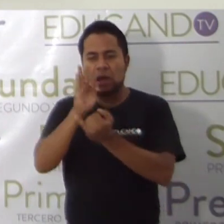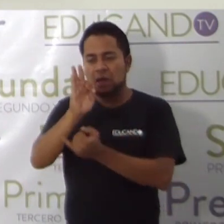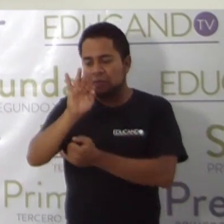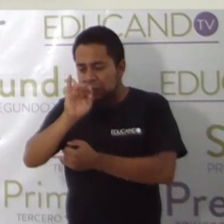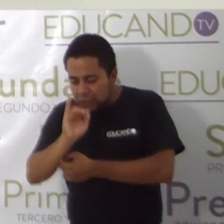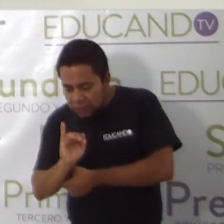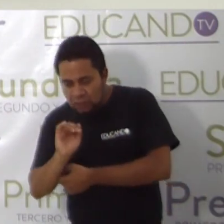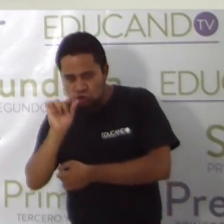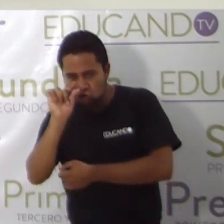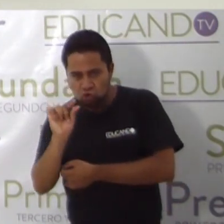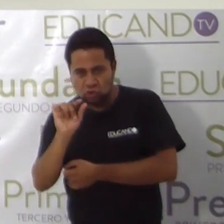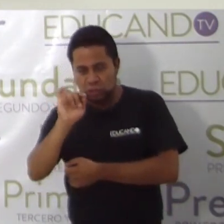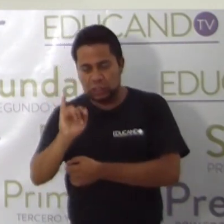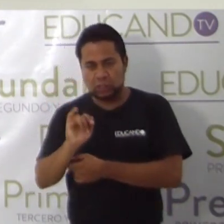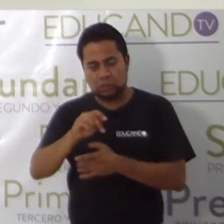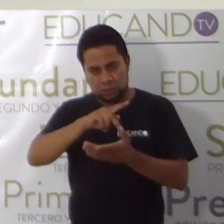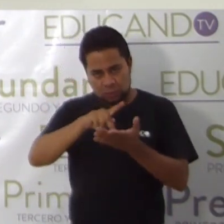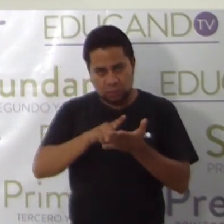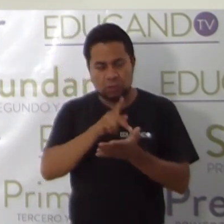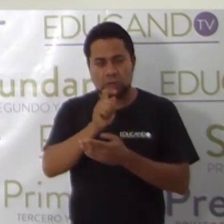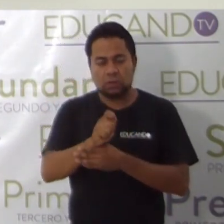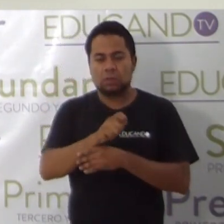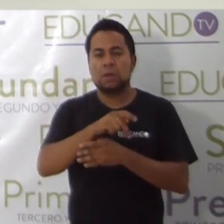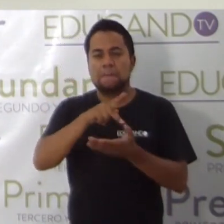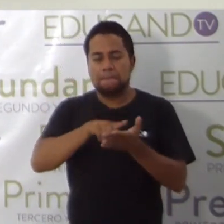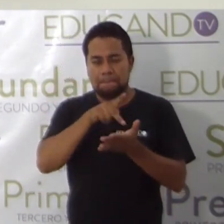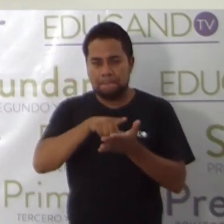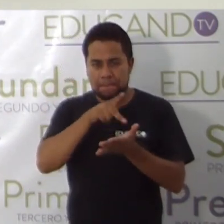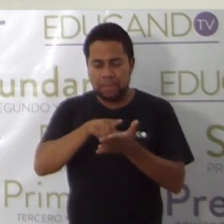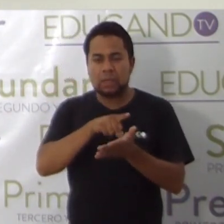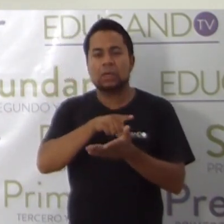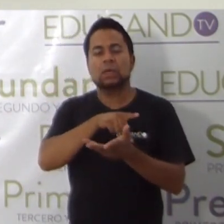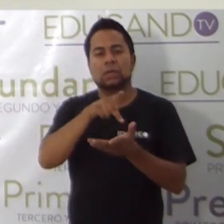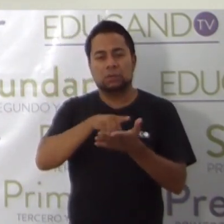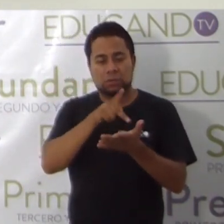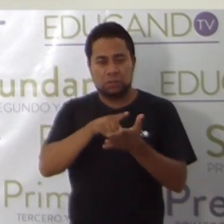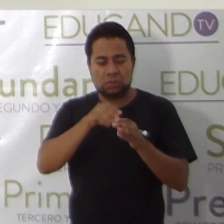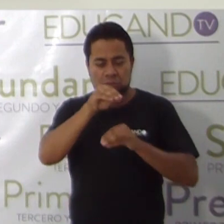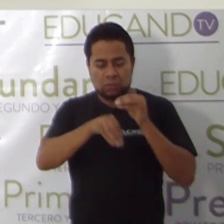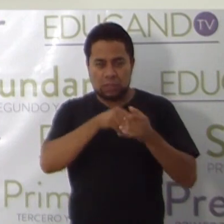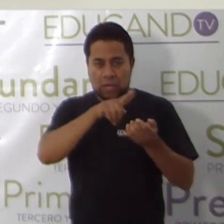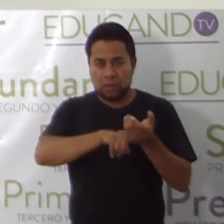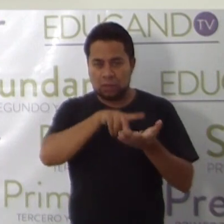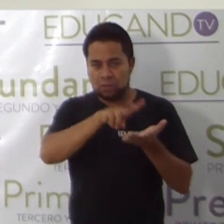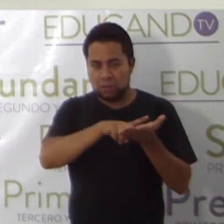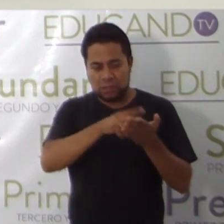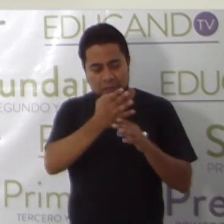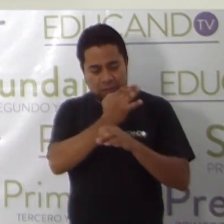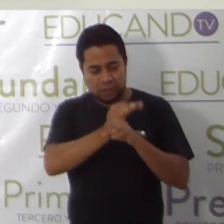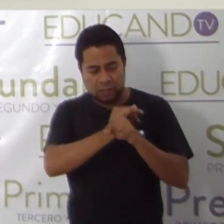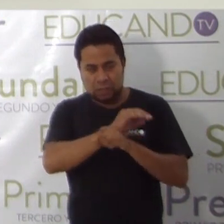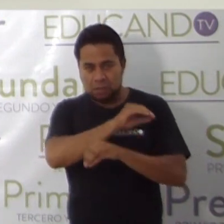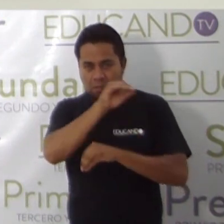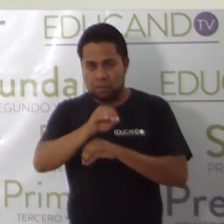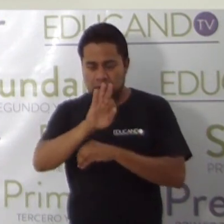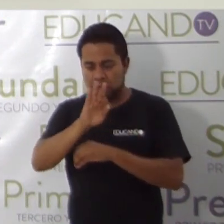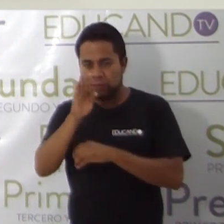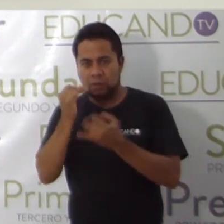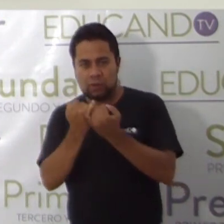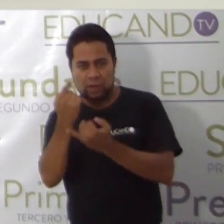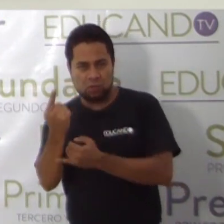Entonces, repetimos, es el número de veces que aparece un valor determinado en un estudio estadístico y se representa como